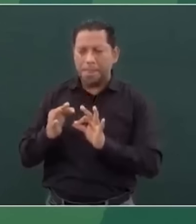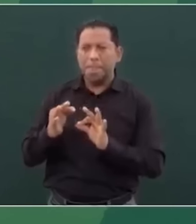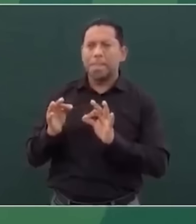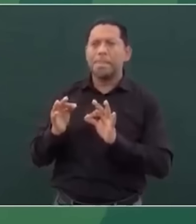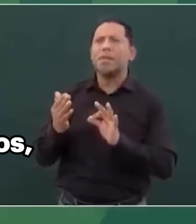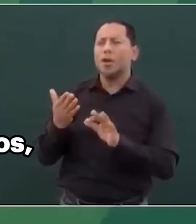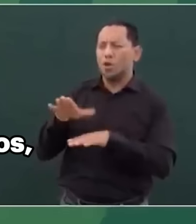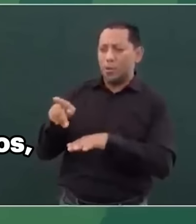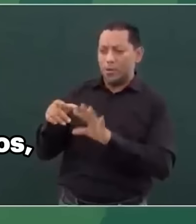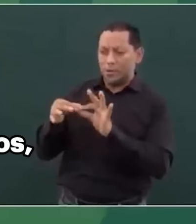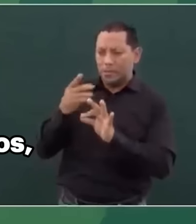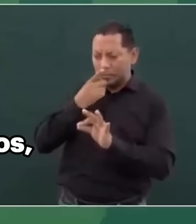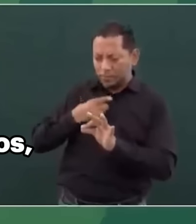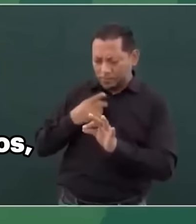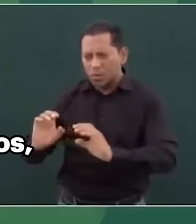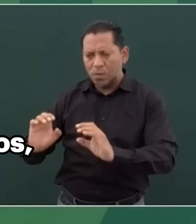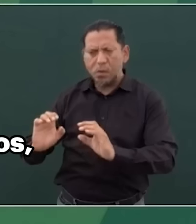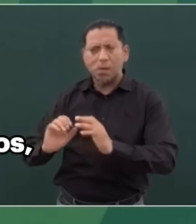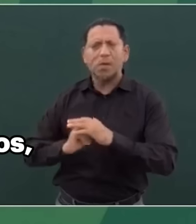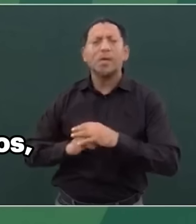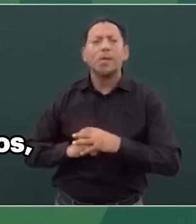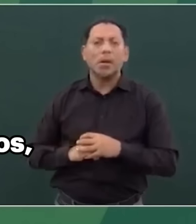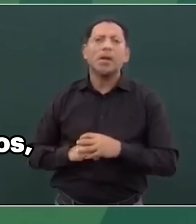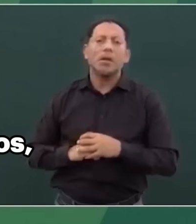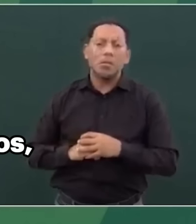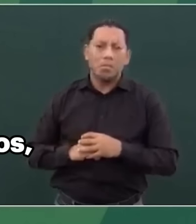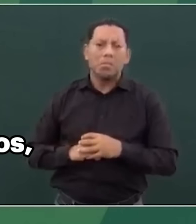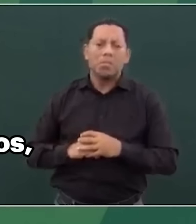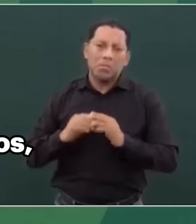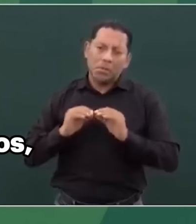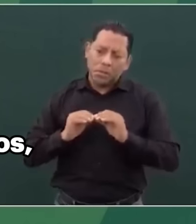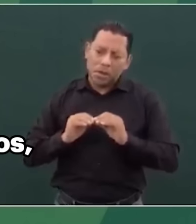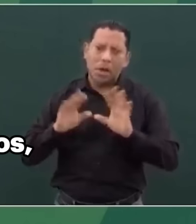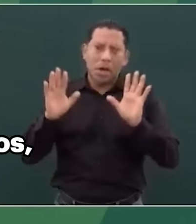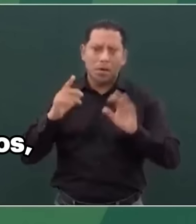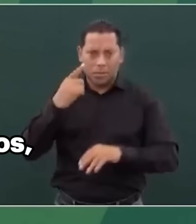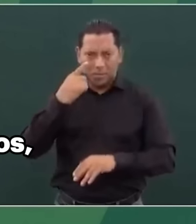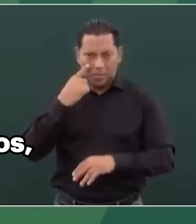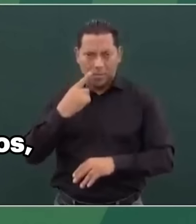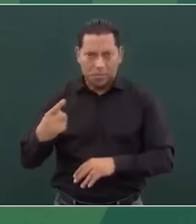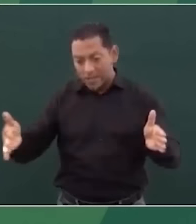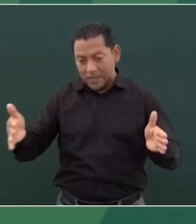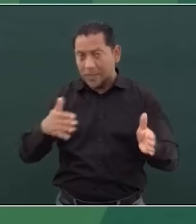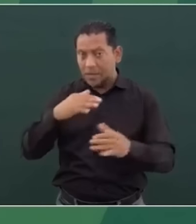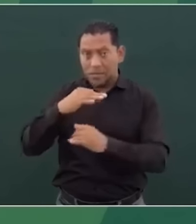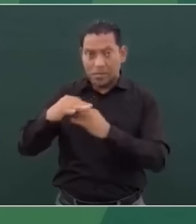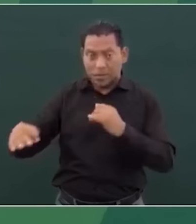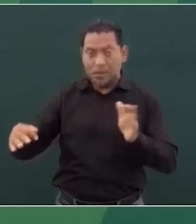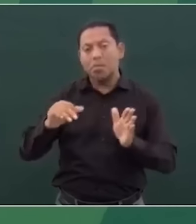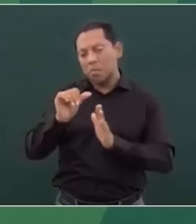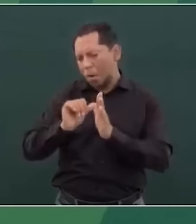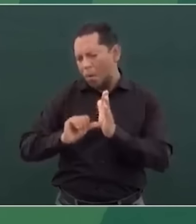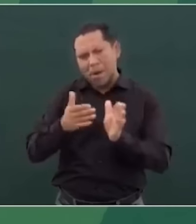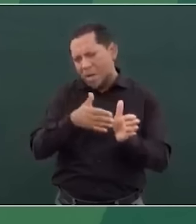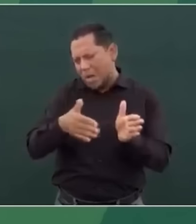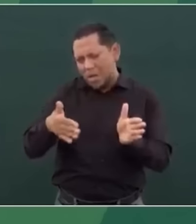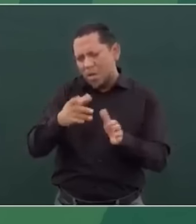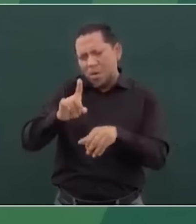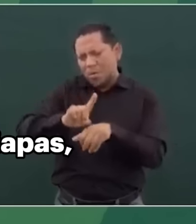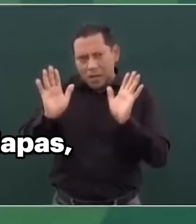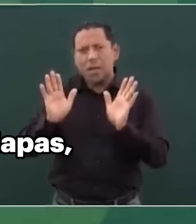seguridad es un hecho de que en los últimos tiempos, diría meses,